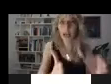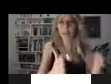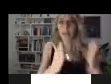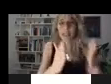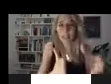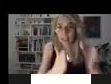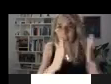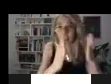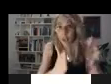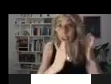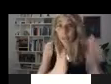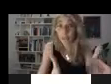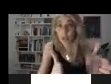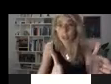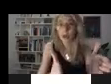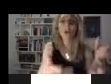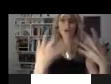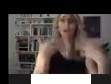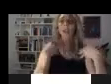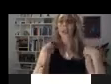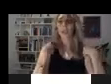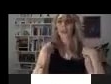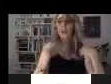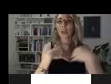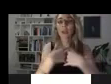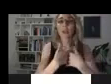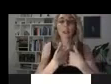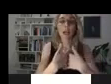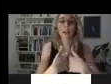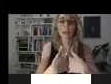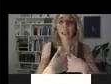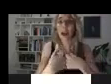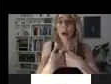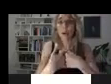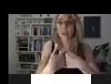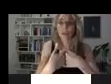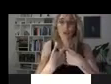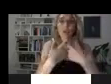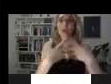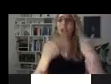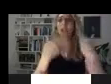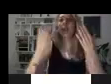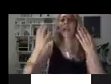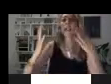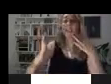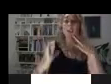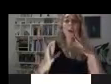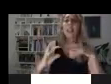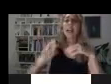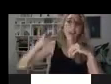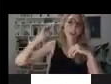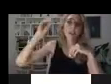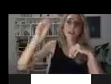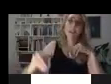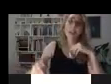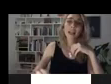solamente dedicarme a pensar el valor simbólico, en el caso de las obras que yo llevo adelante, sino